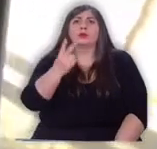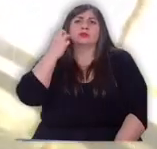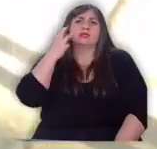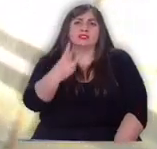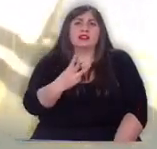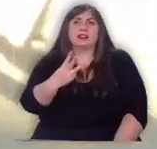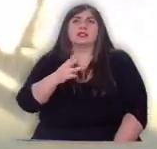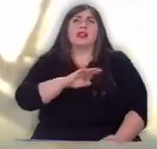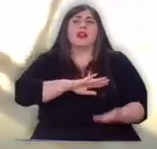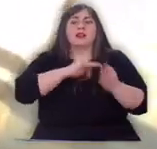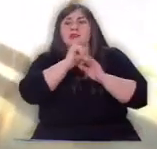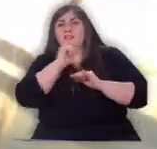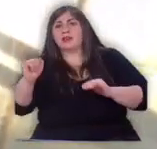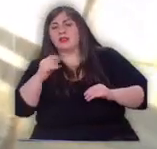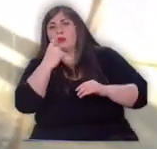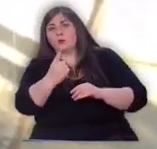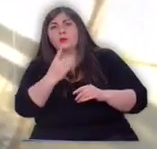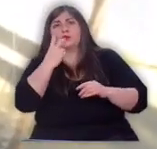1, 2, 3, vamos a la izquierda,